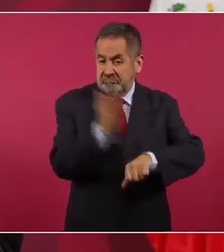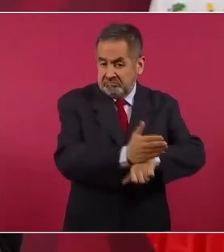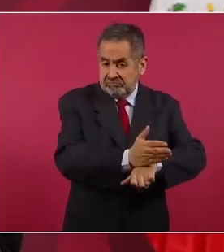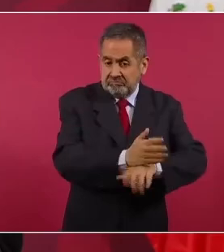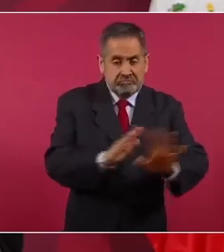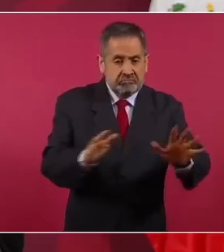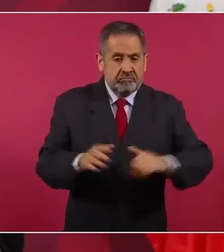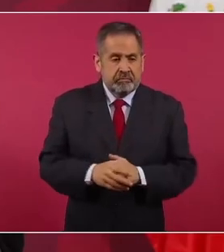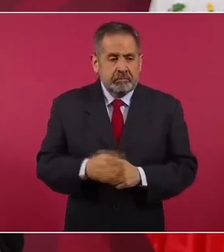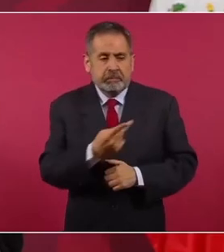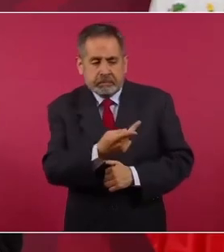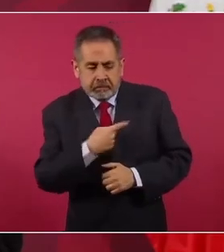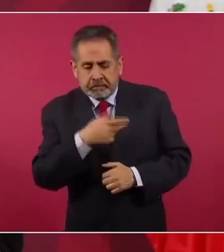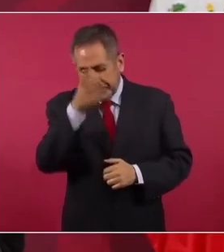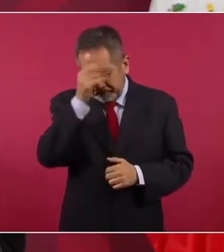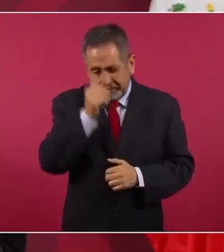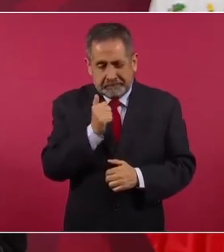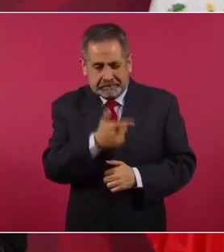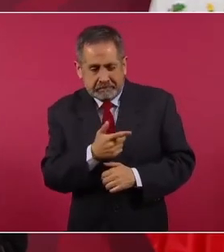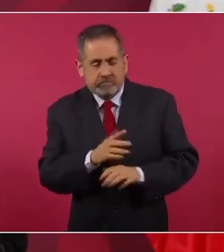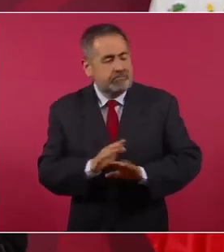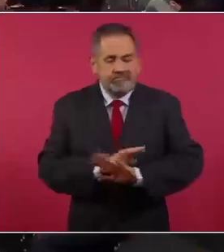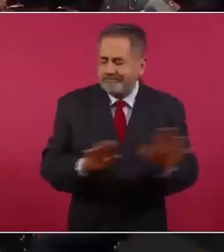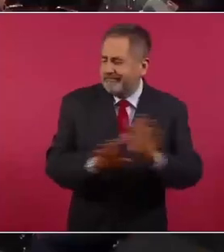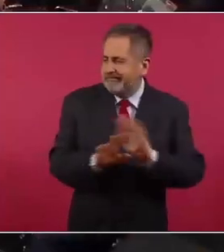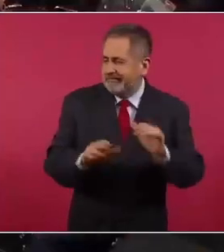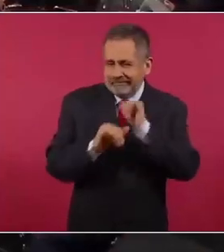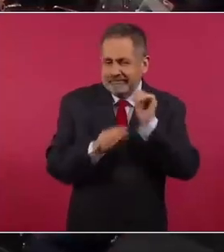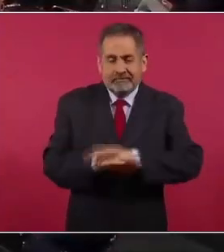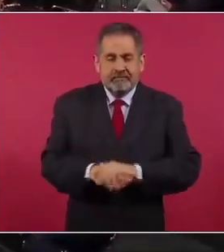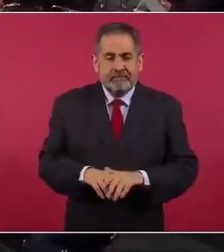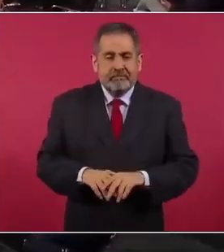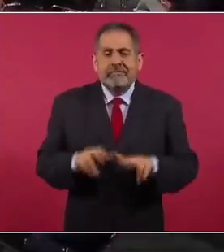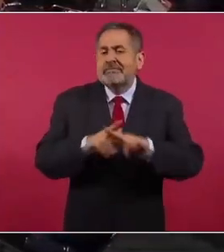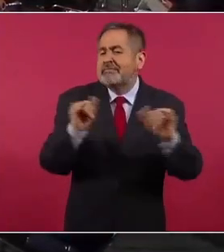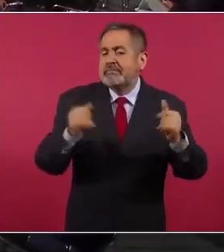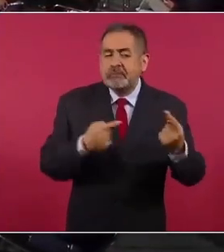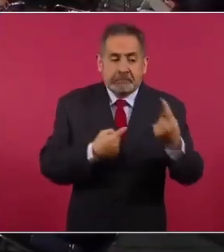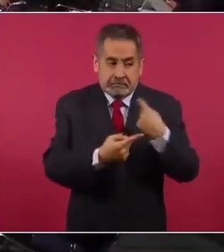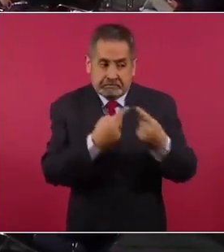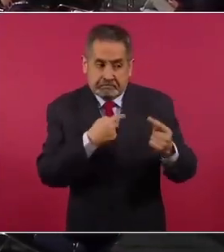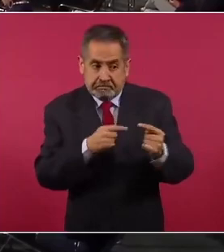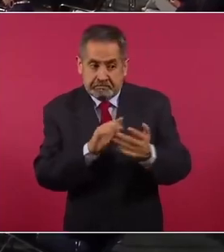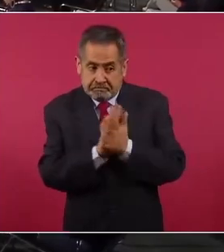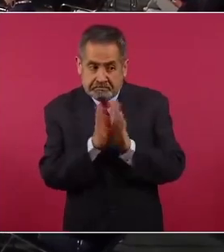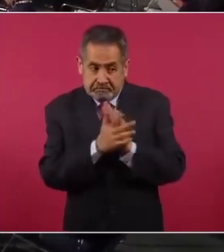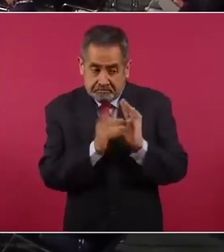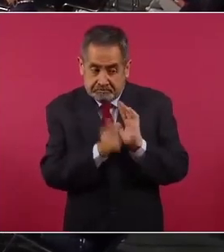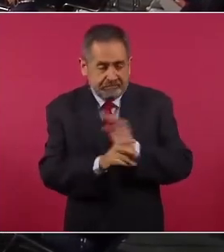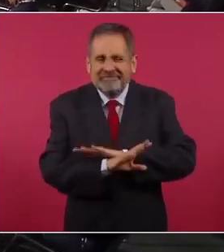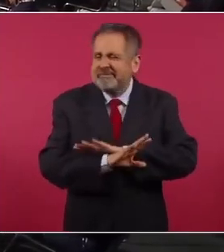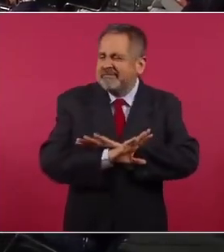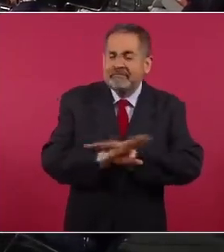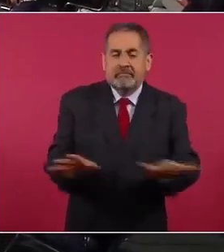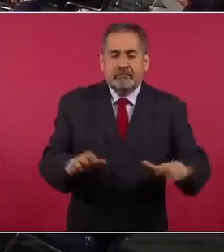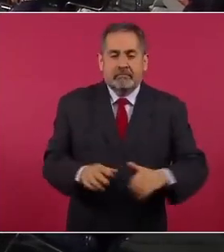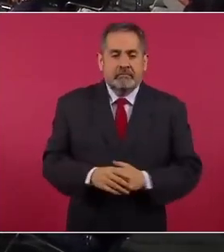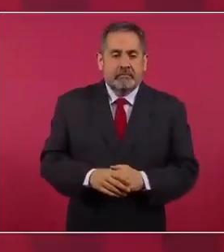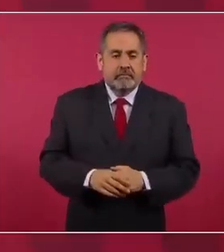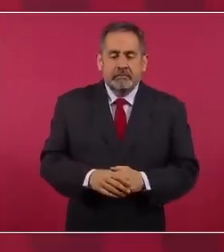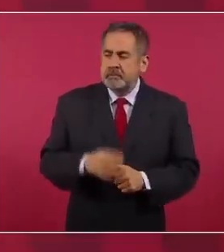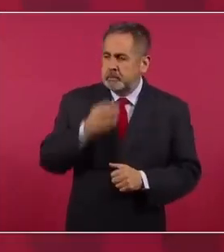no hay acuerdos, no hay ninguna negociación. También esto les